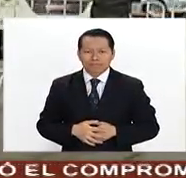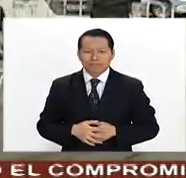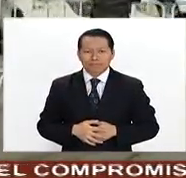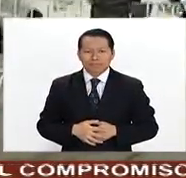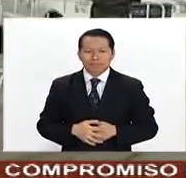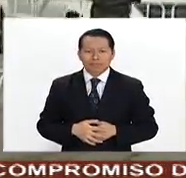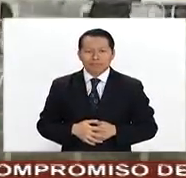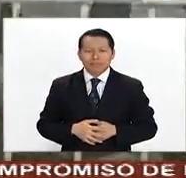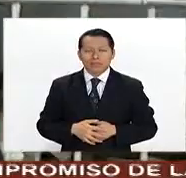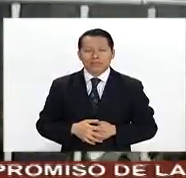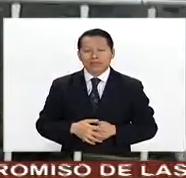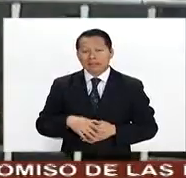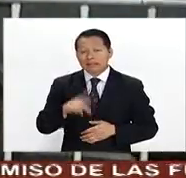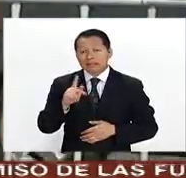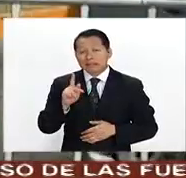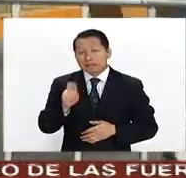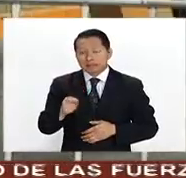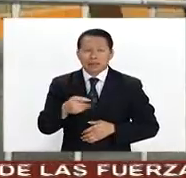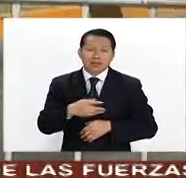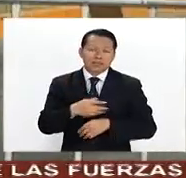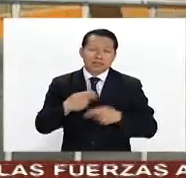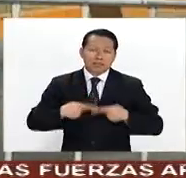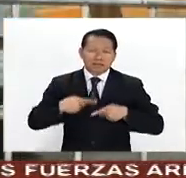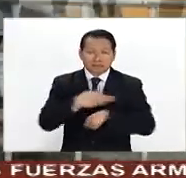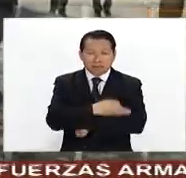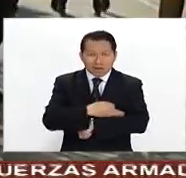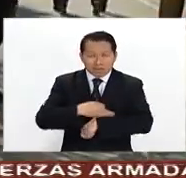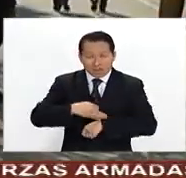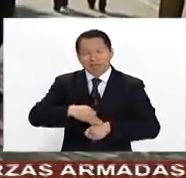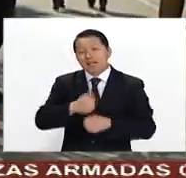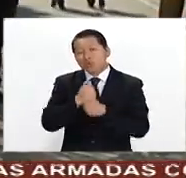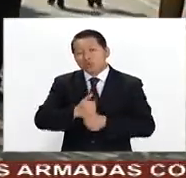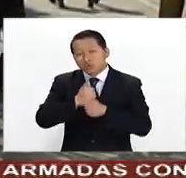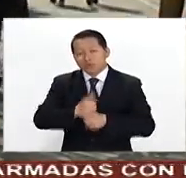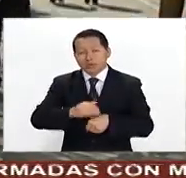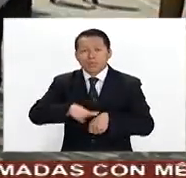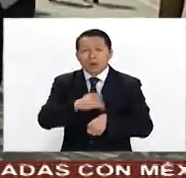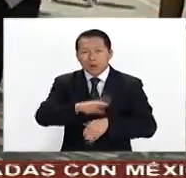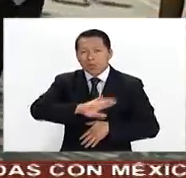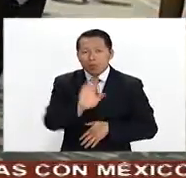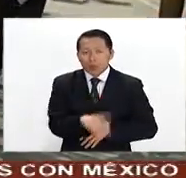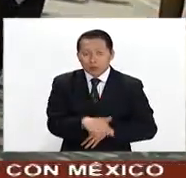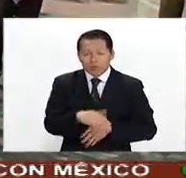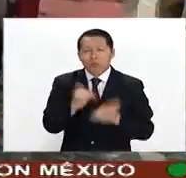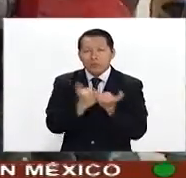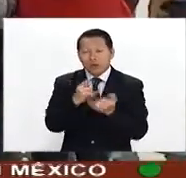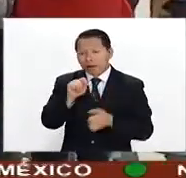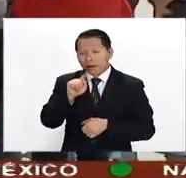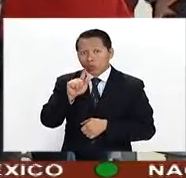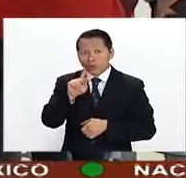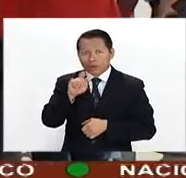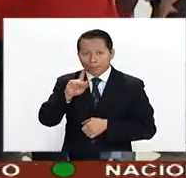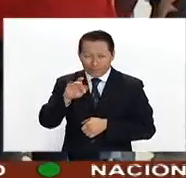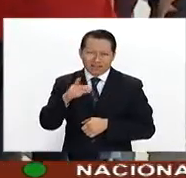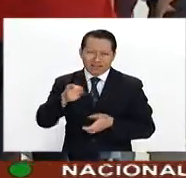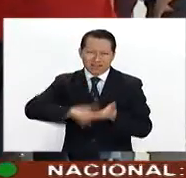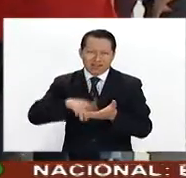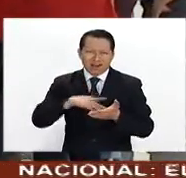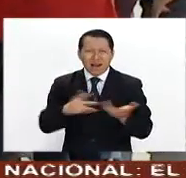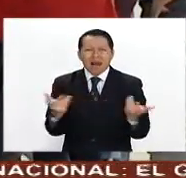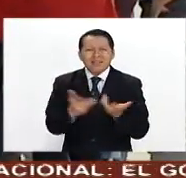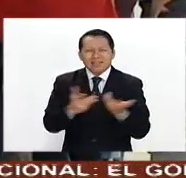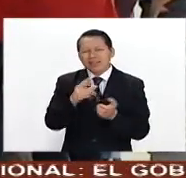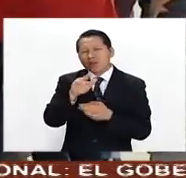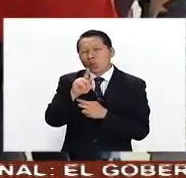El dolor para las personas que perdieron a un familiar. Poco a poco, Tultepec, la capital de la pirotecnia, regresa a